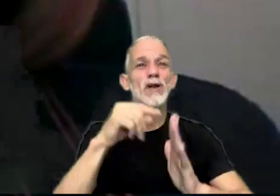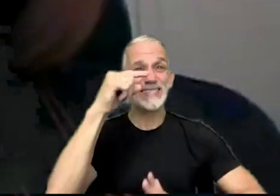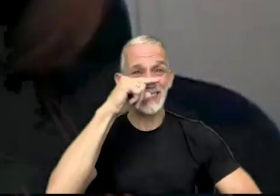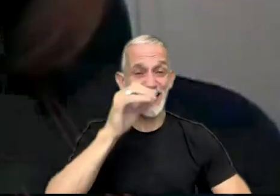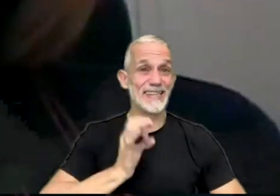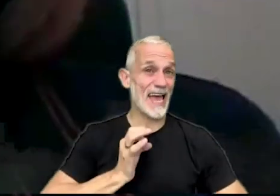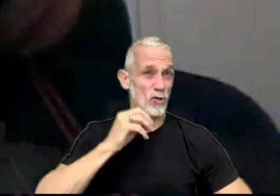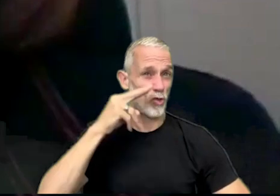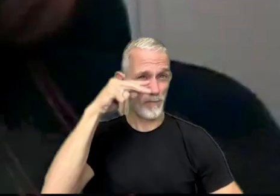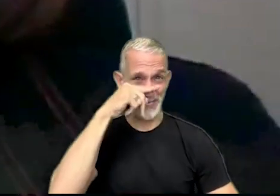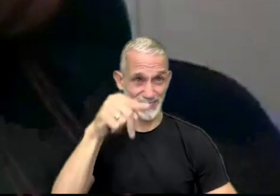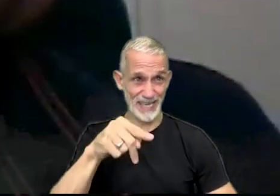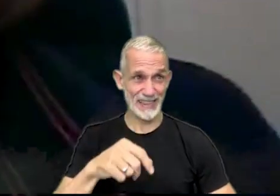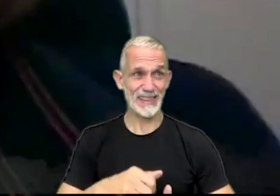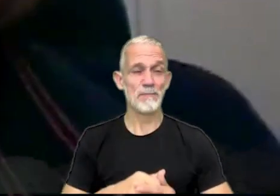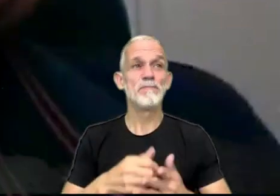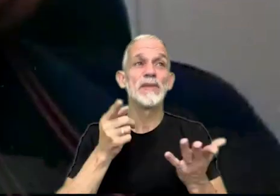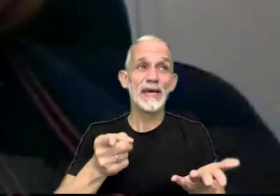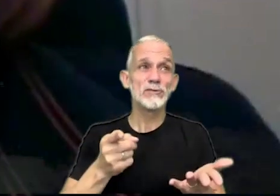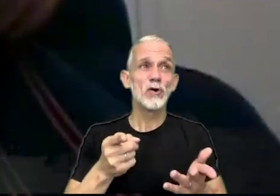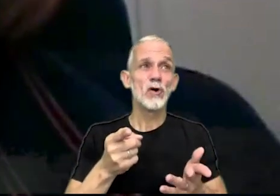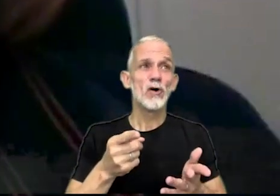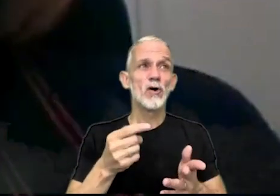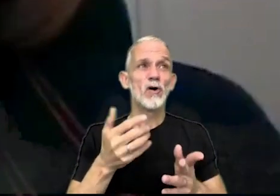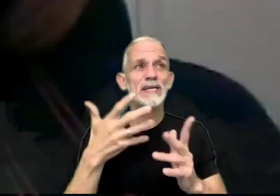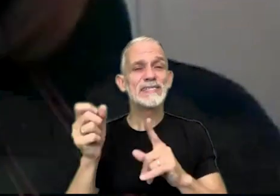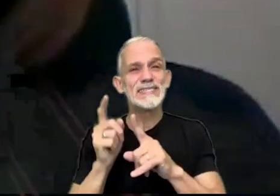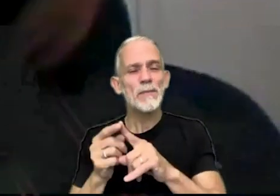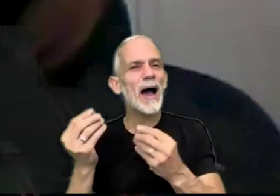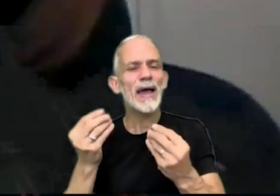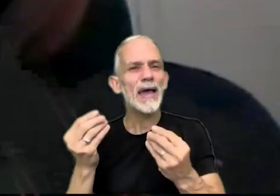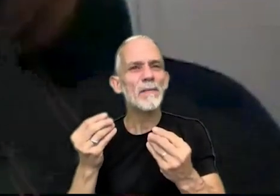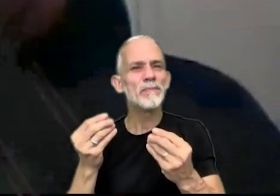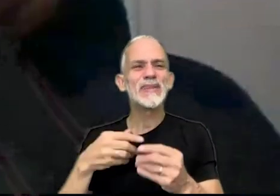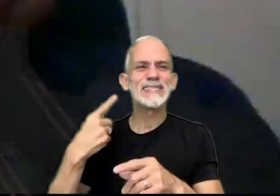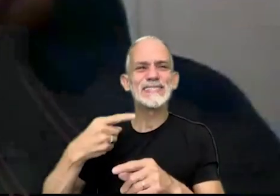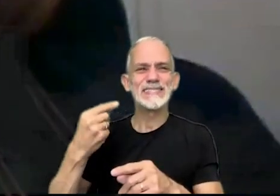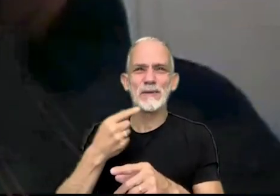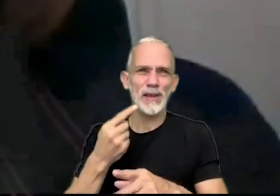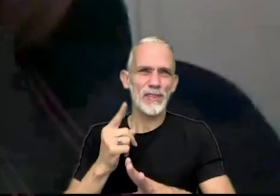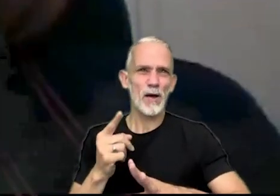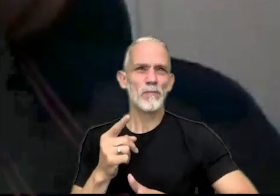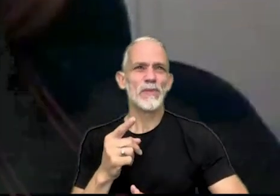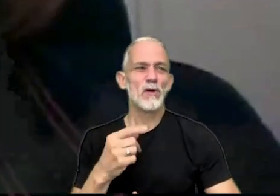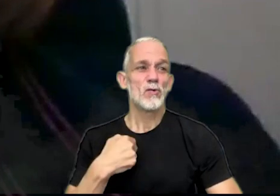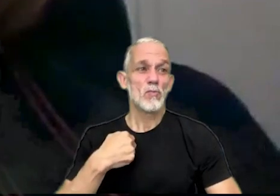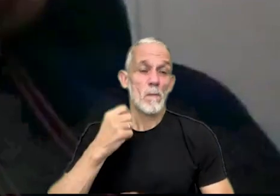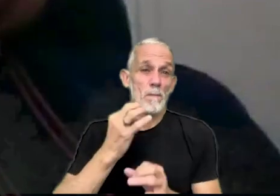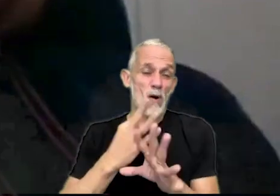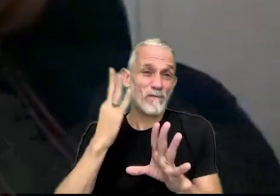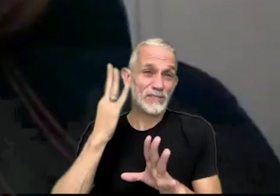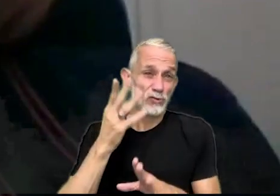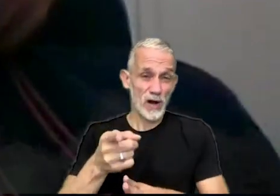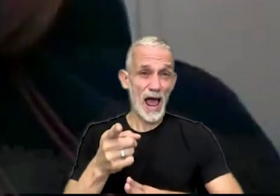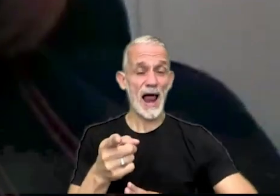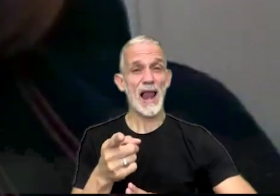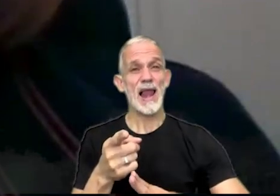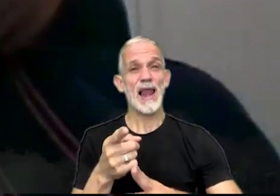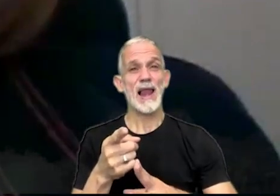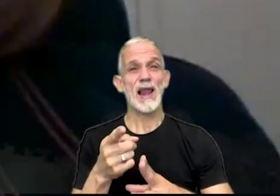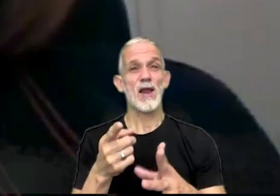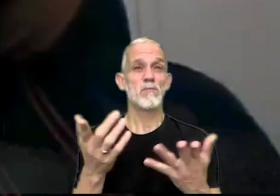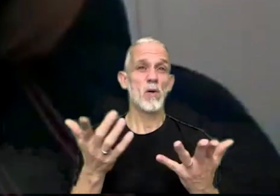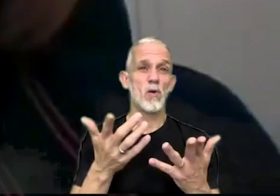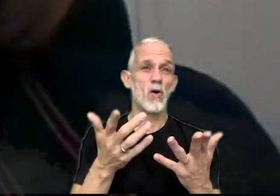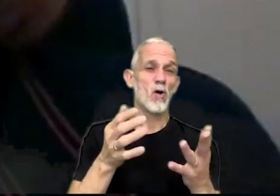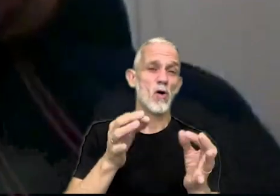del 2007. Eso es lo que lleva a que, siempre digo, uno como profesional, como